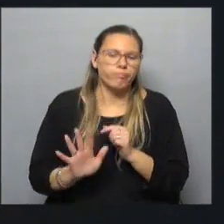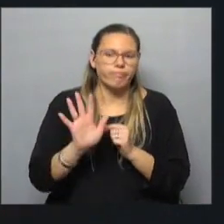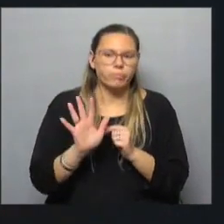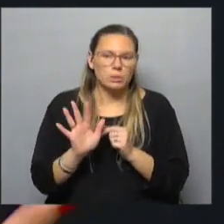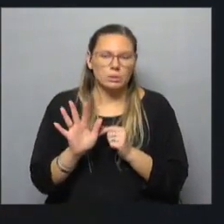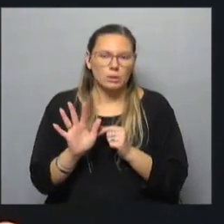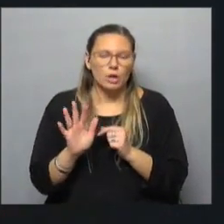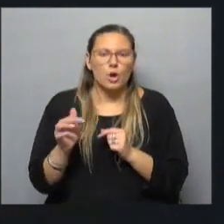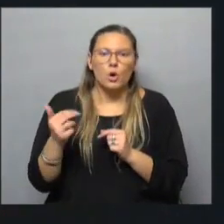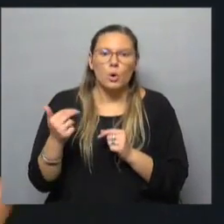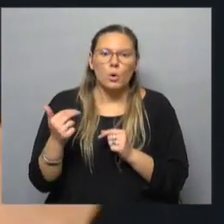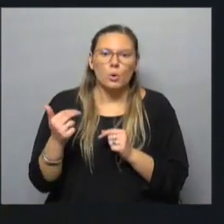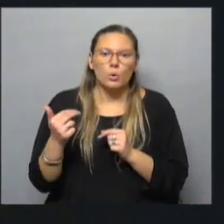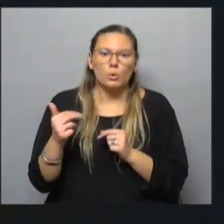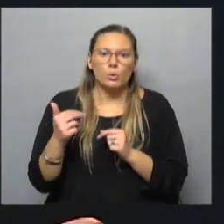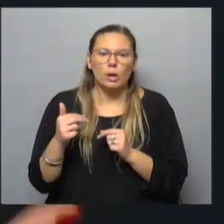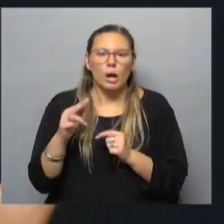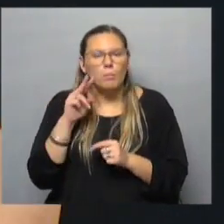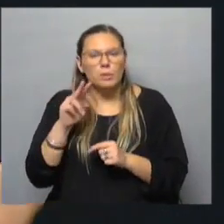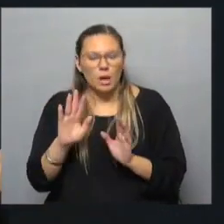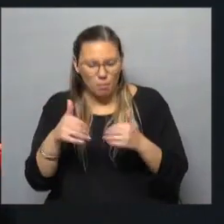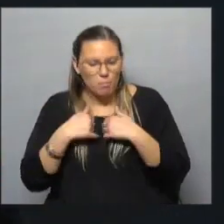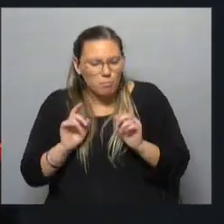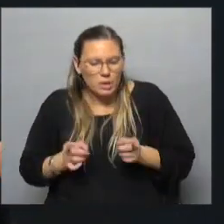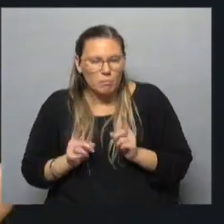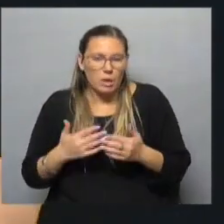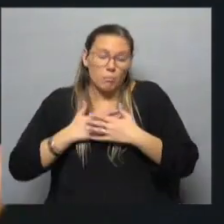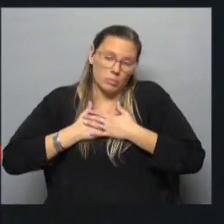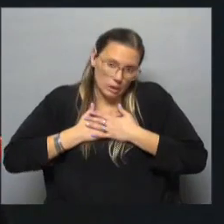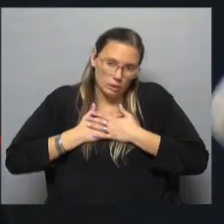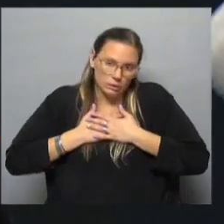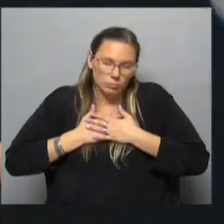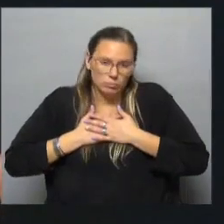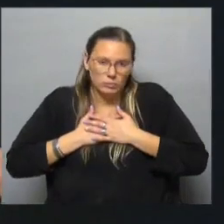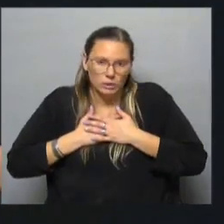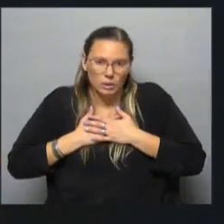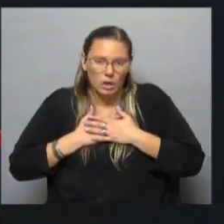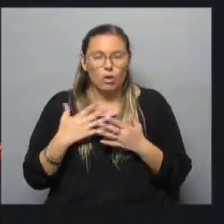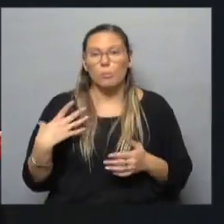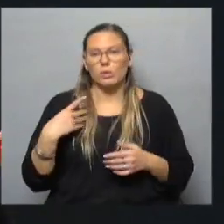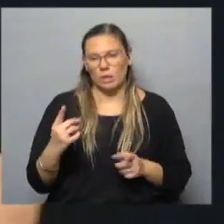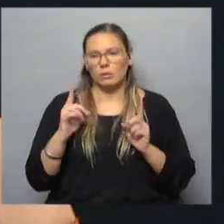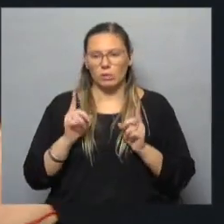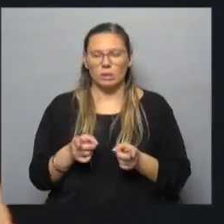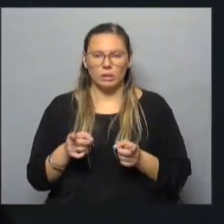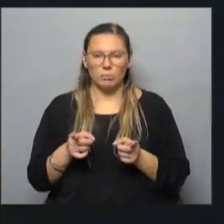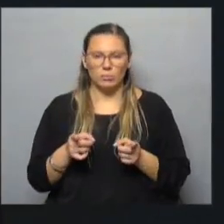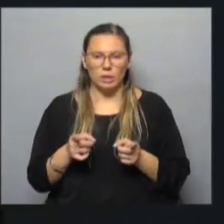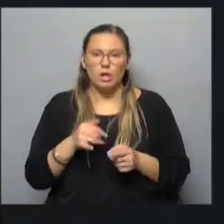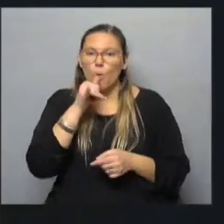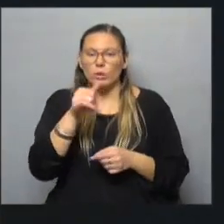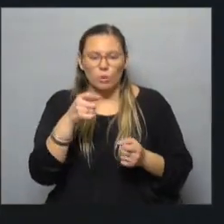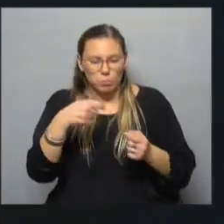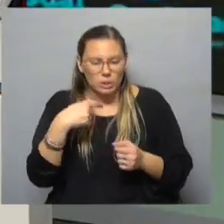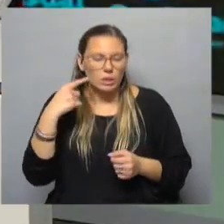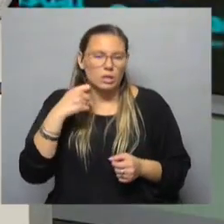digamos, nunca desde una mirada propia, bueno, en este caso la mía, digamos, que como directora también cuento mi historia